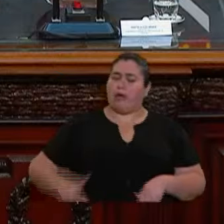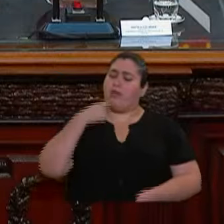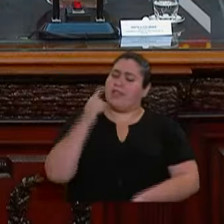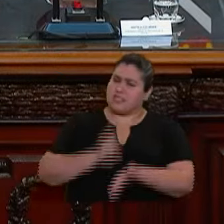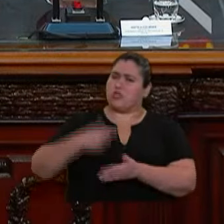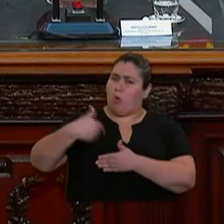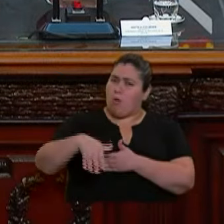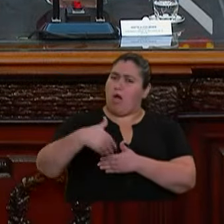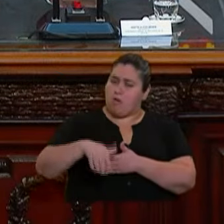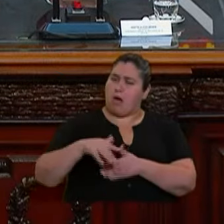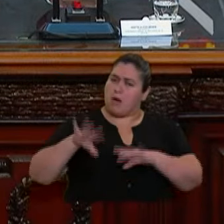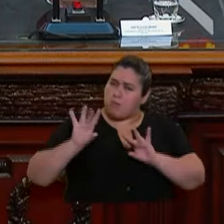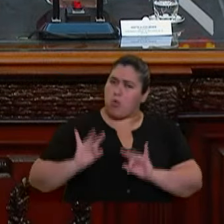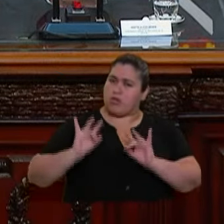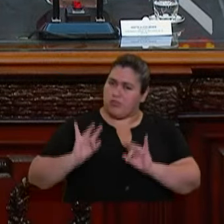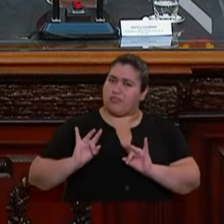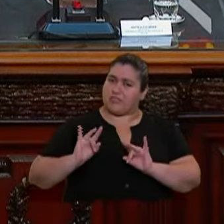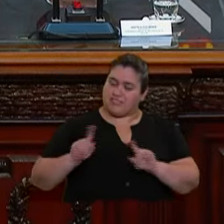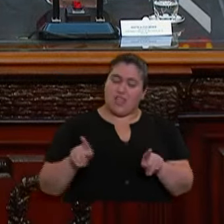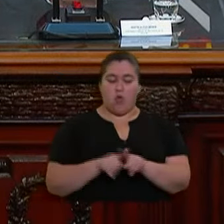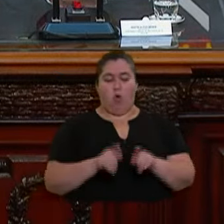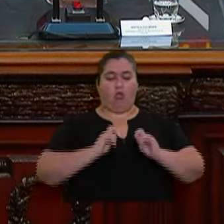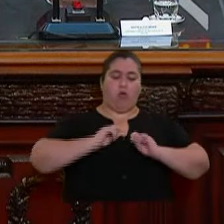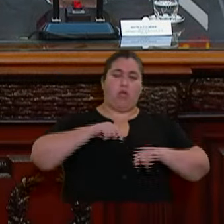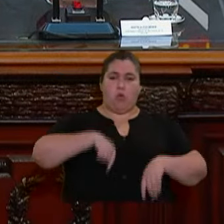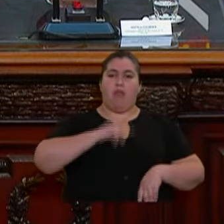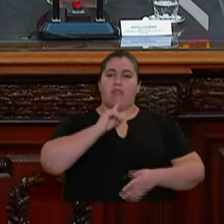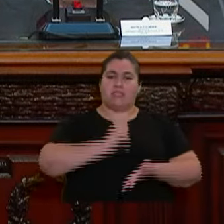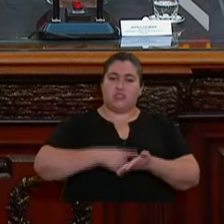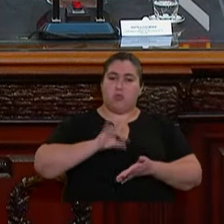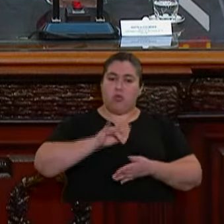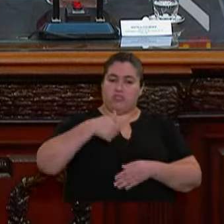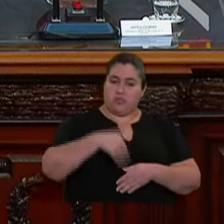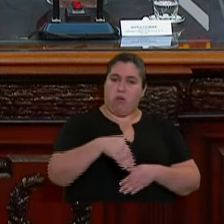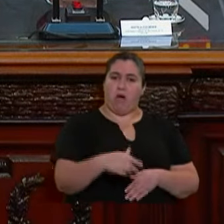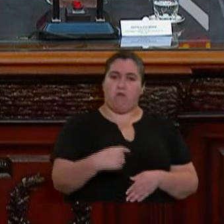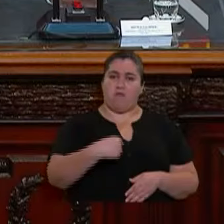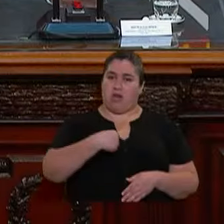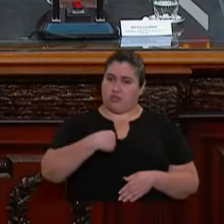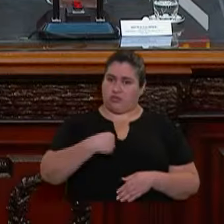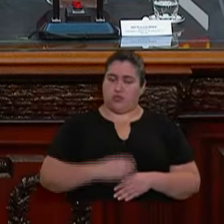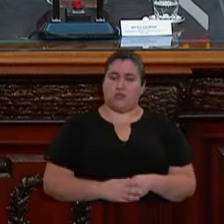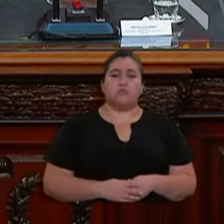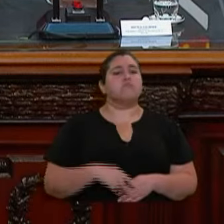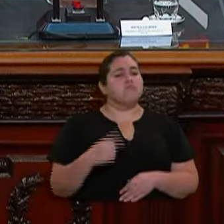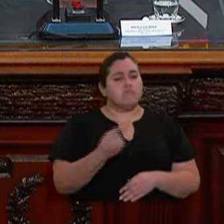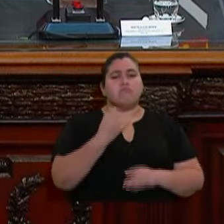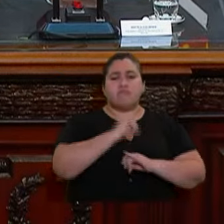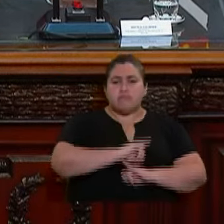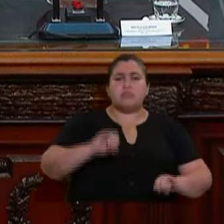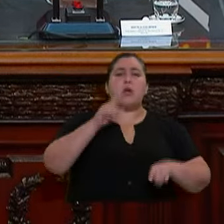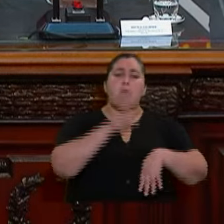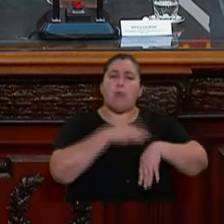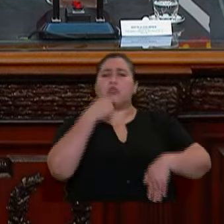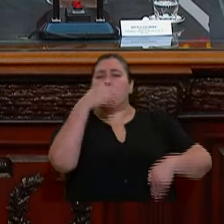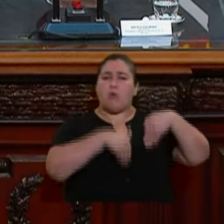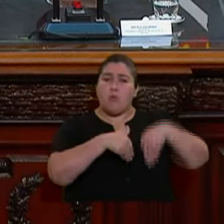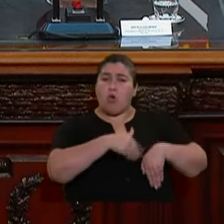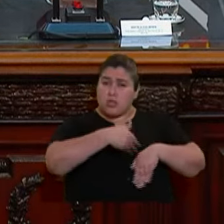difíciles, similares a las que me toca tomar a mí hoy. Durante la campaña electoral le hablamos al pueblo argentino con la